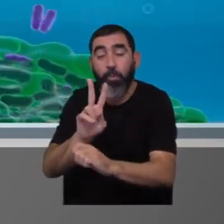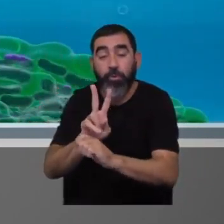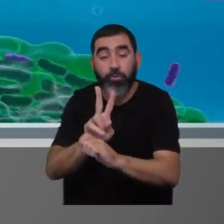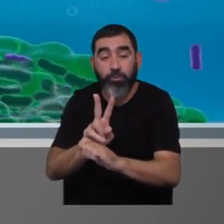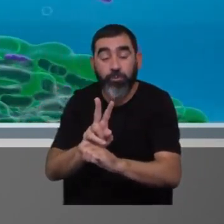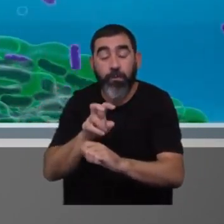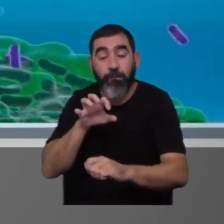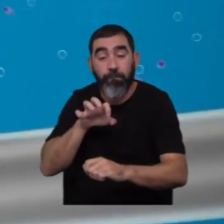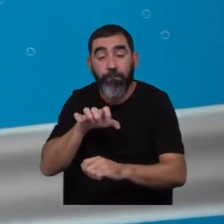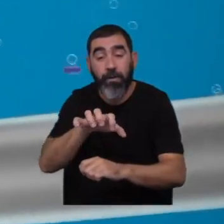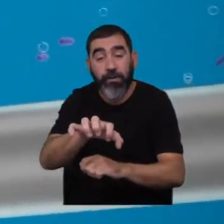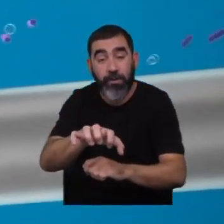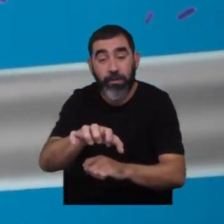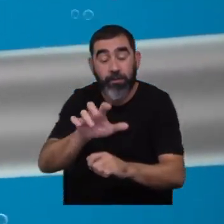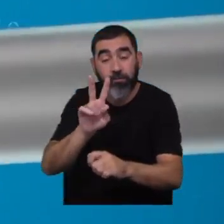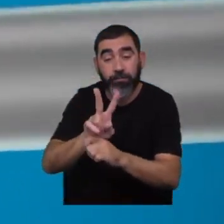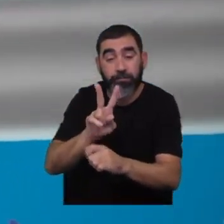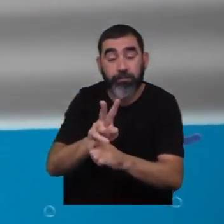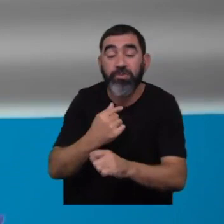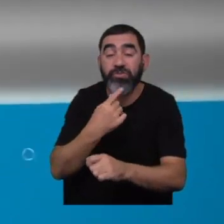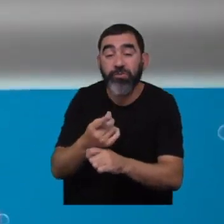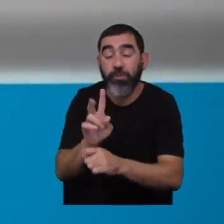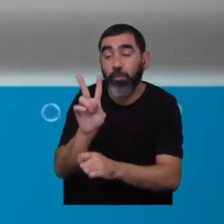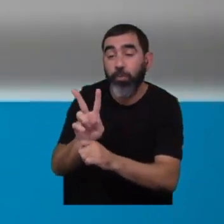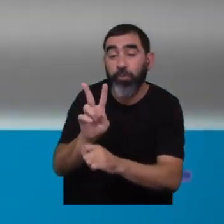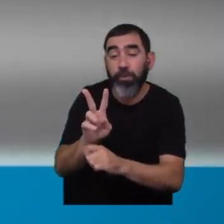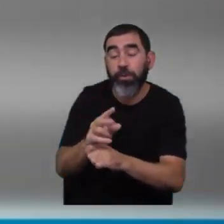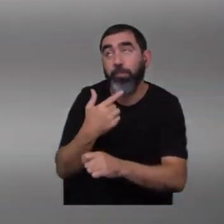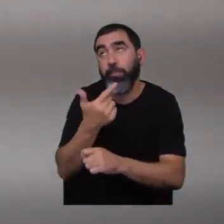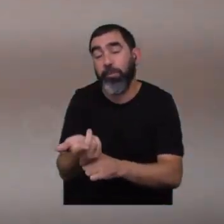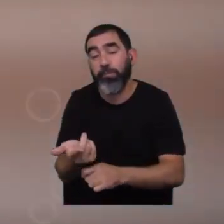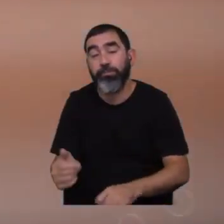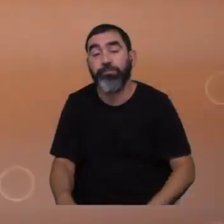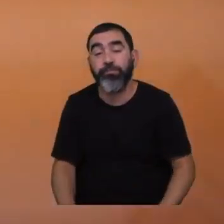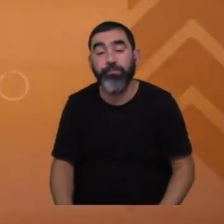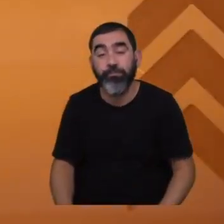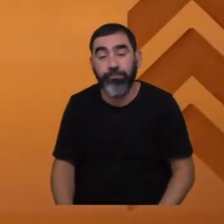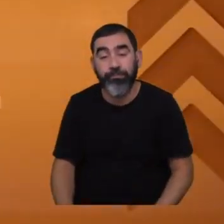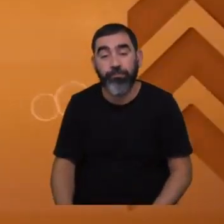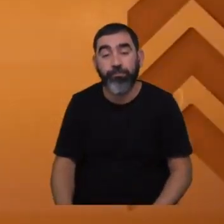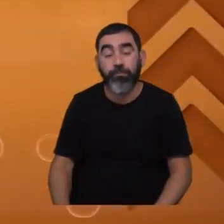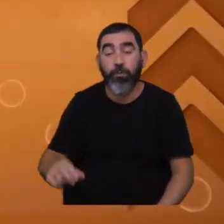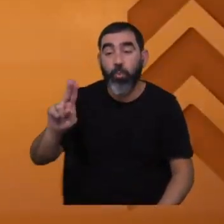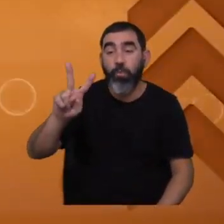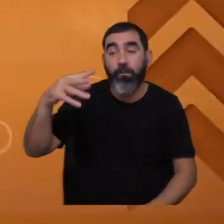A las bacterias esa capa les sirve para protegerse de, por ejemplo, los rayos UV,